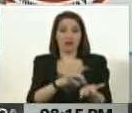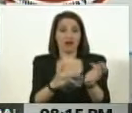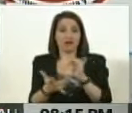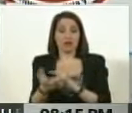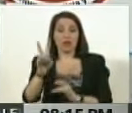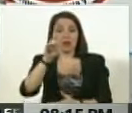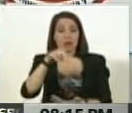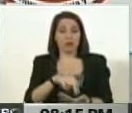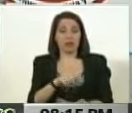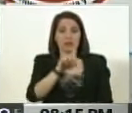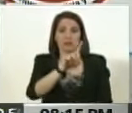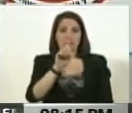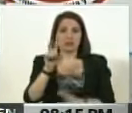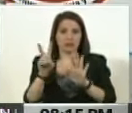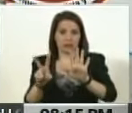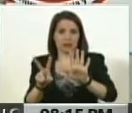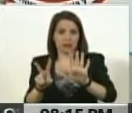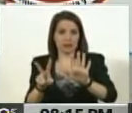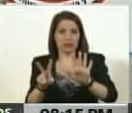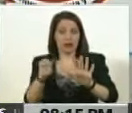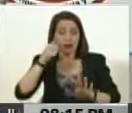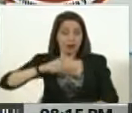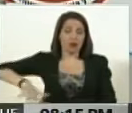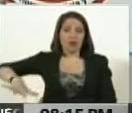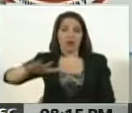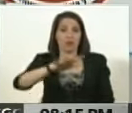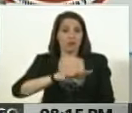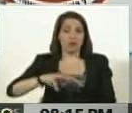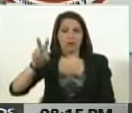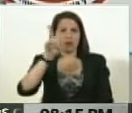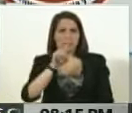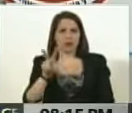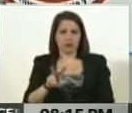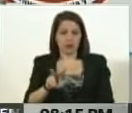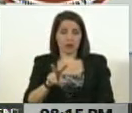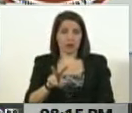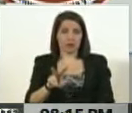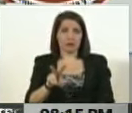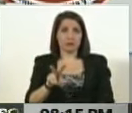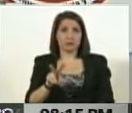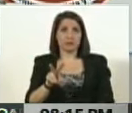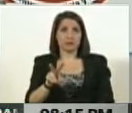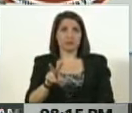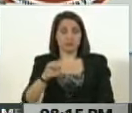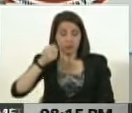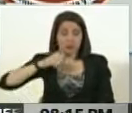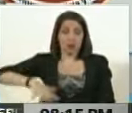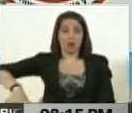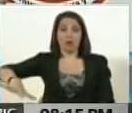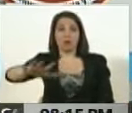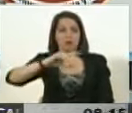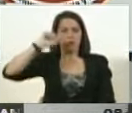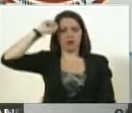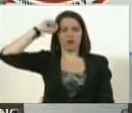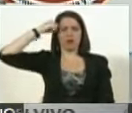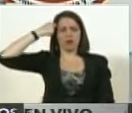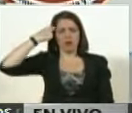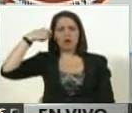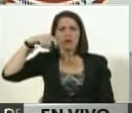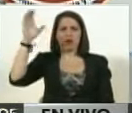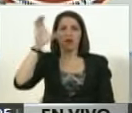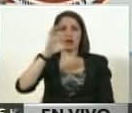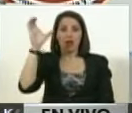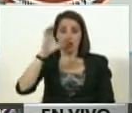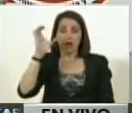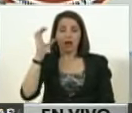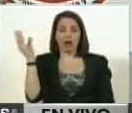de 2017, el pueblo de Venezuela, particularmente el pueblo heroico de Caracas, salió